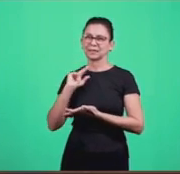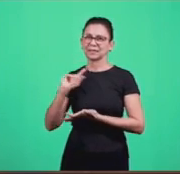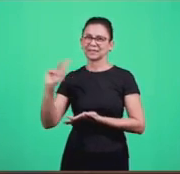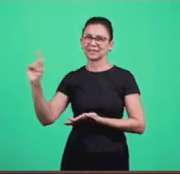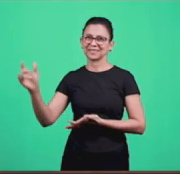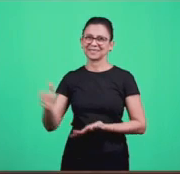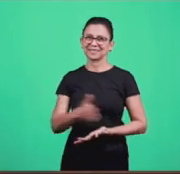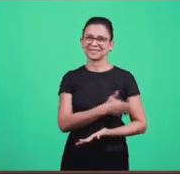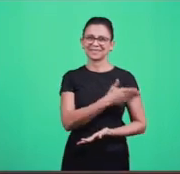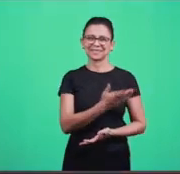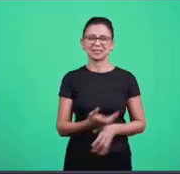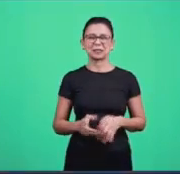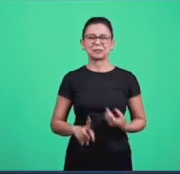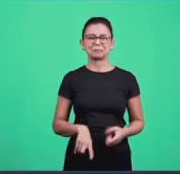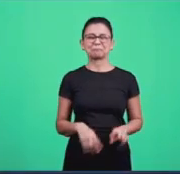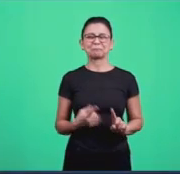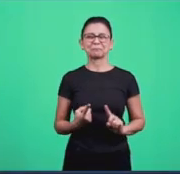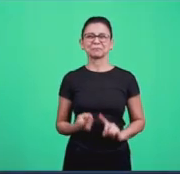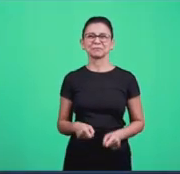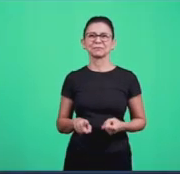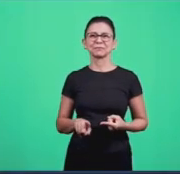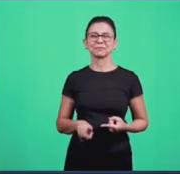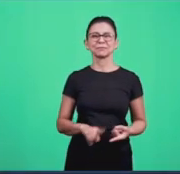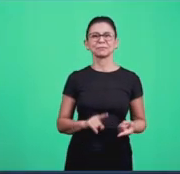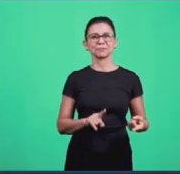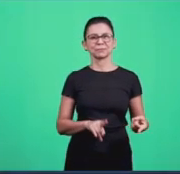el Señor para la eternidad.